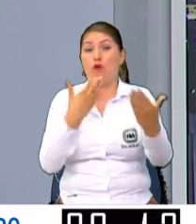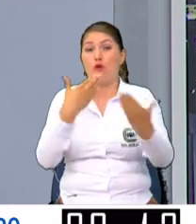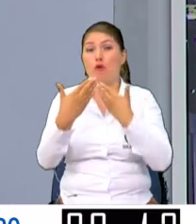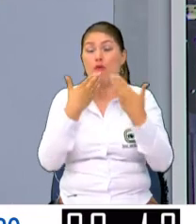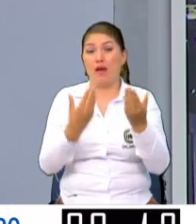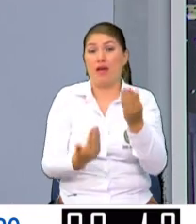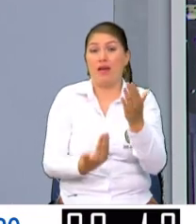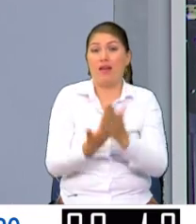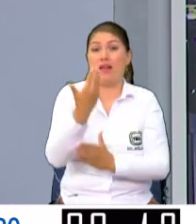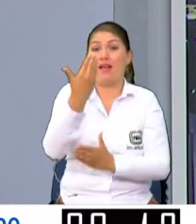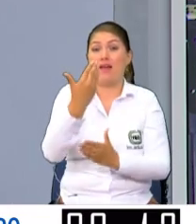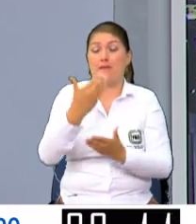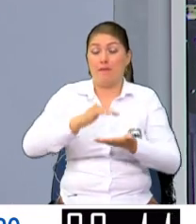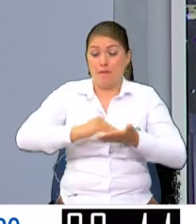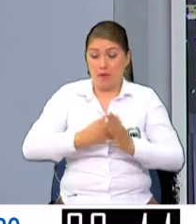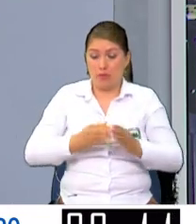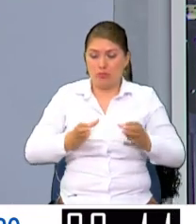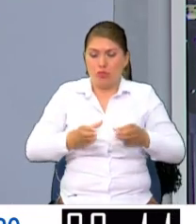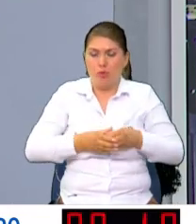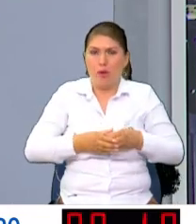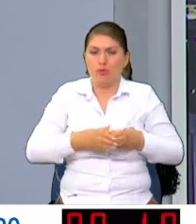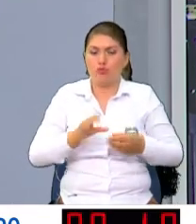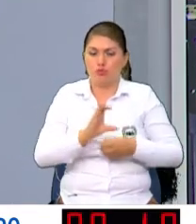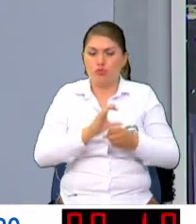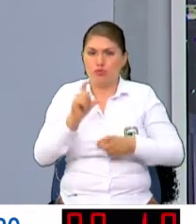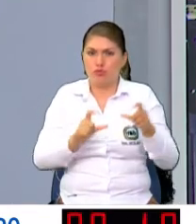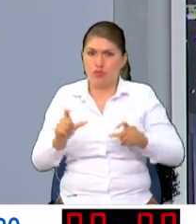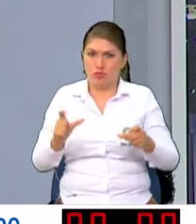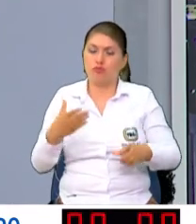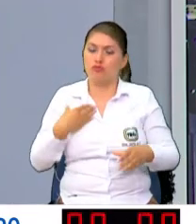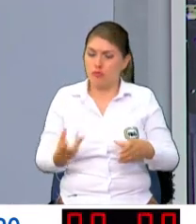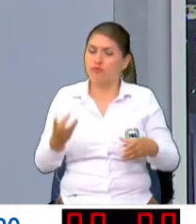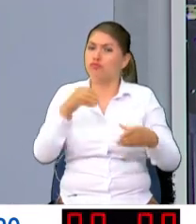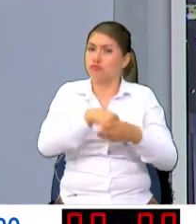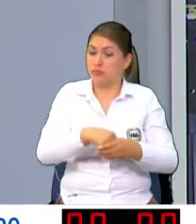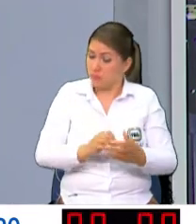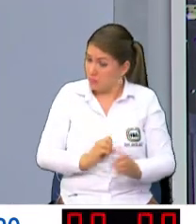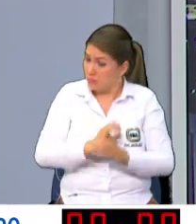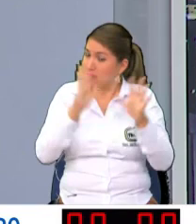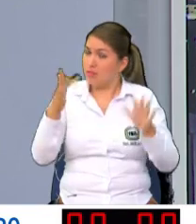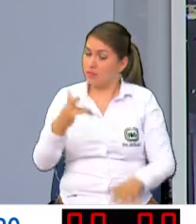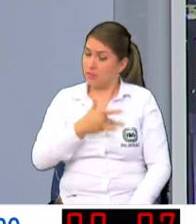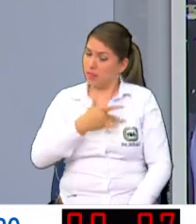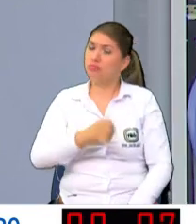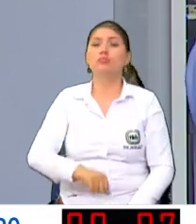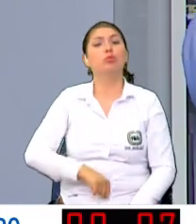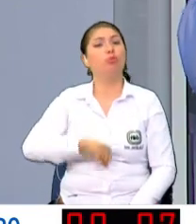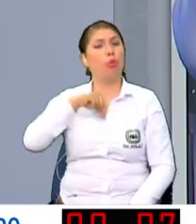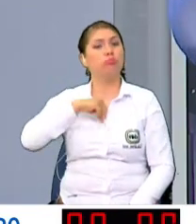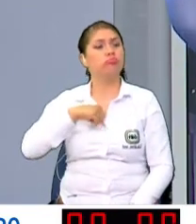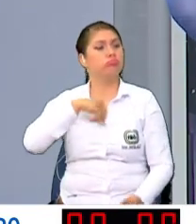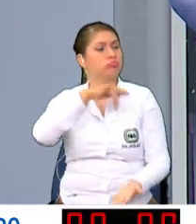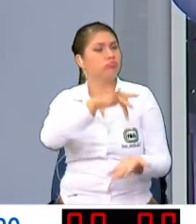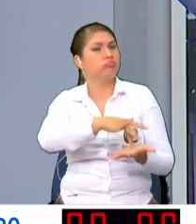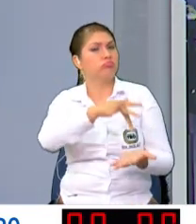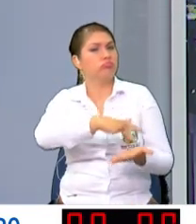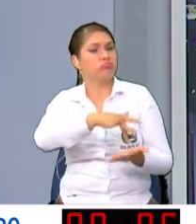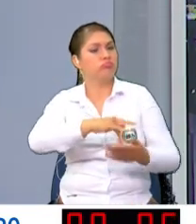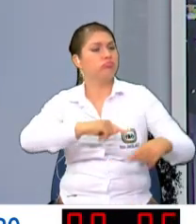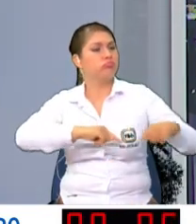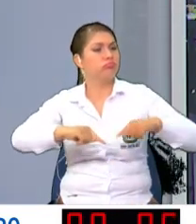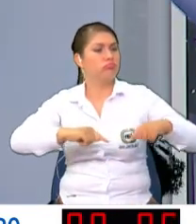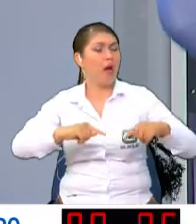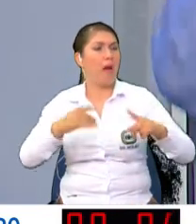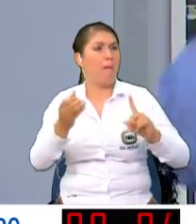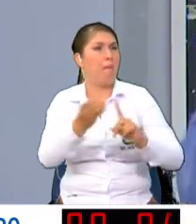renace floridablanca un grupo significativo de ciudadanos del cual hago parte y por supuesto que me siento orgulloso haber participado de una administración